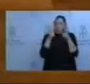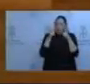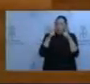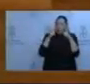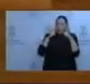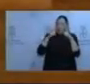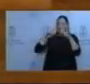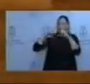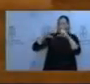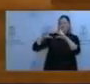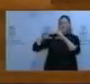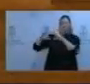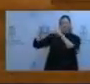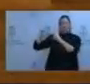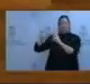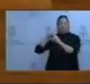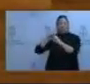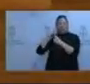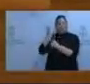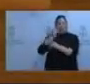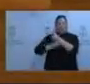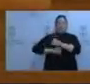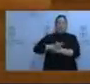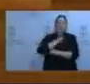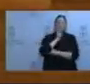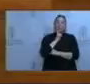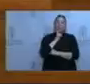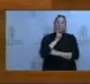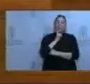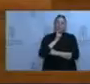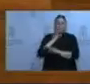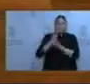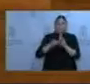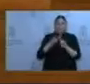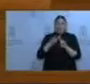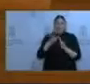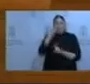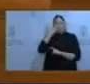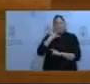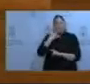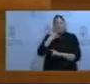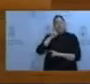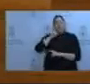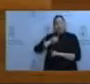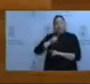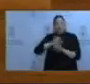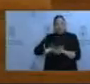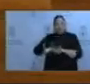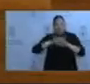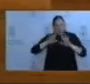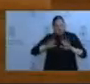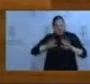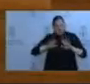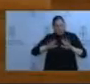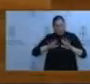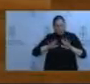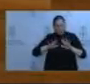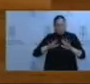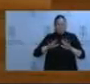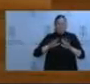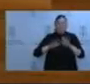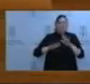a su situación económica. Y, en segundo lugar, también conocer de manera clara y meridiana, y que todos